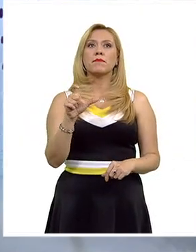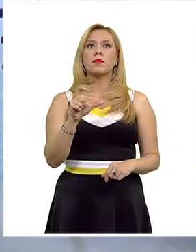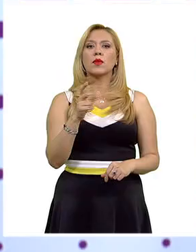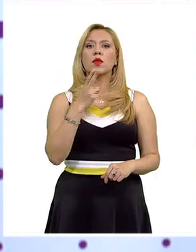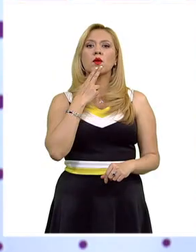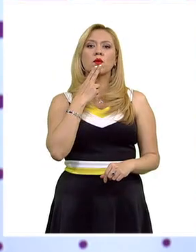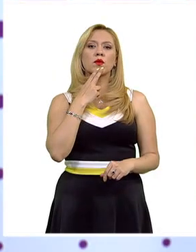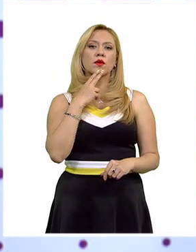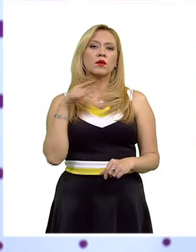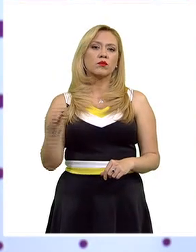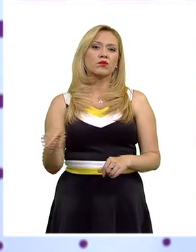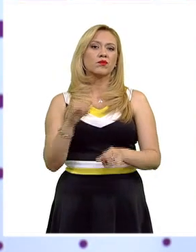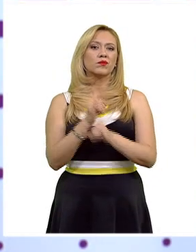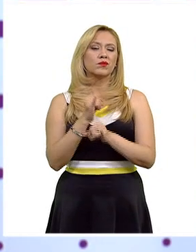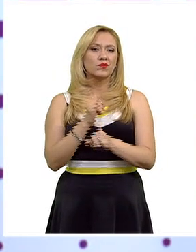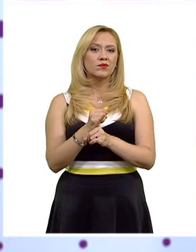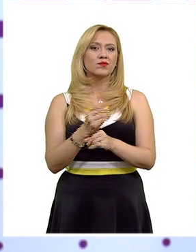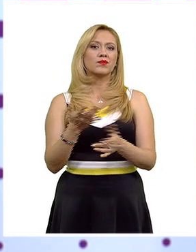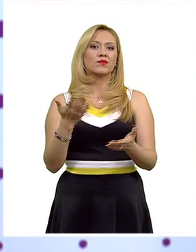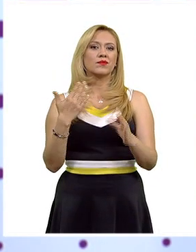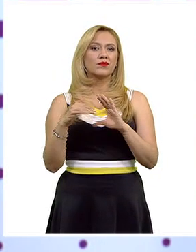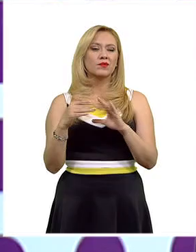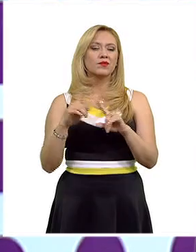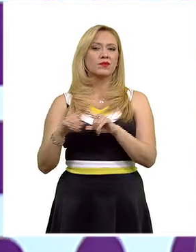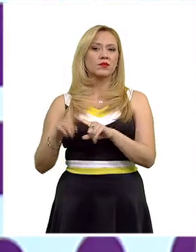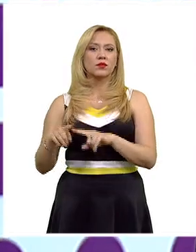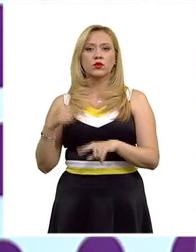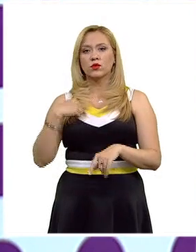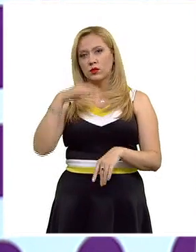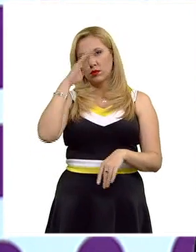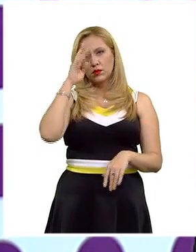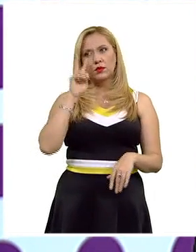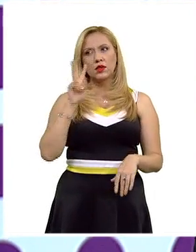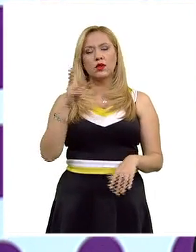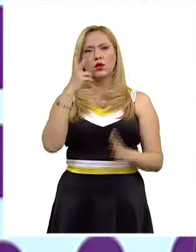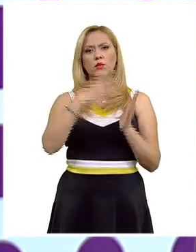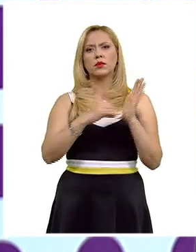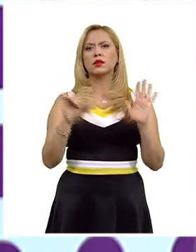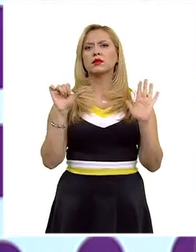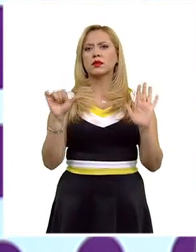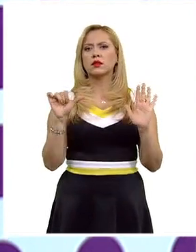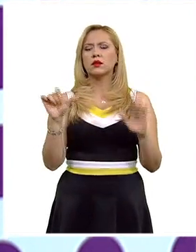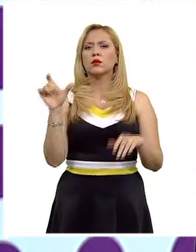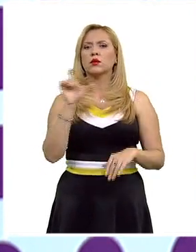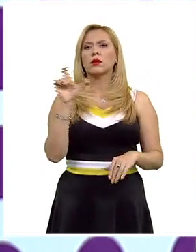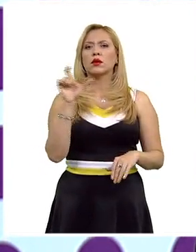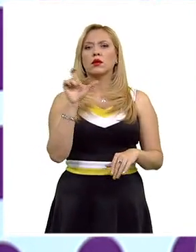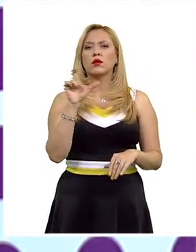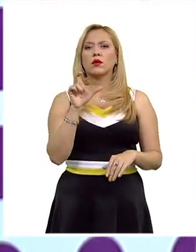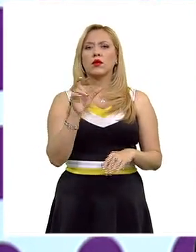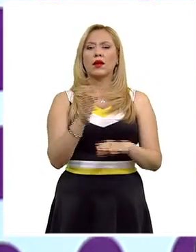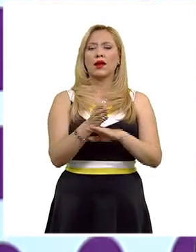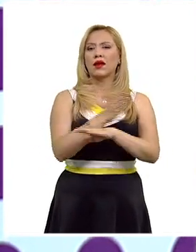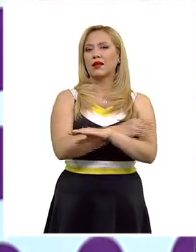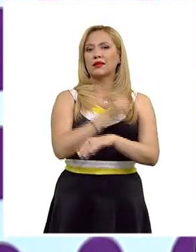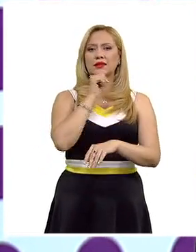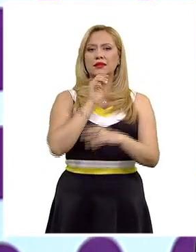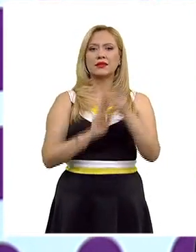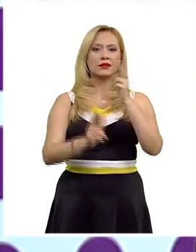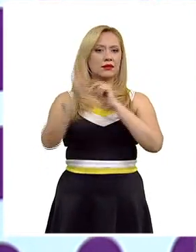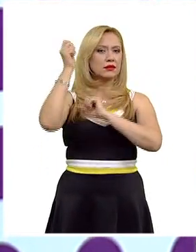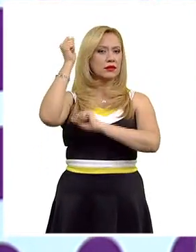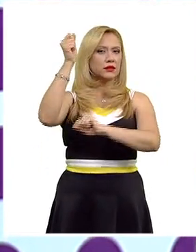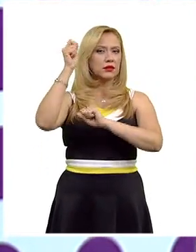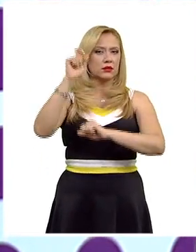de plataformas sociodigitales. Pienso en el caso del 2016, cuando la noche previa a la marcha del 24 de